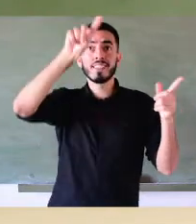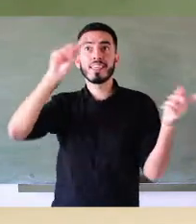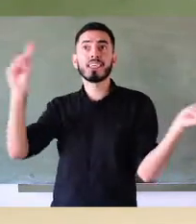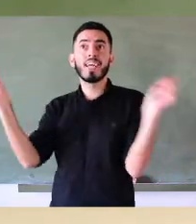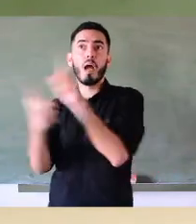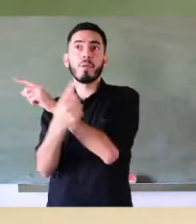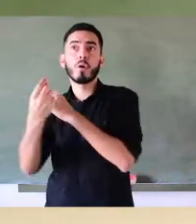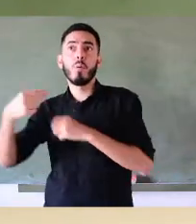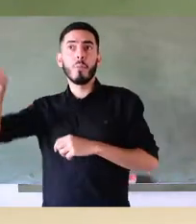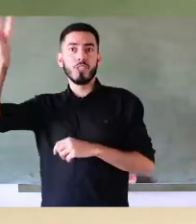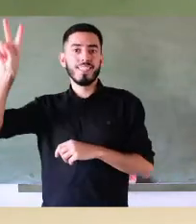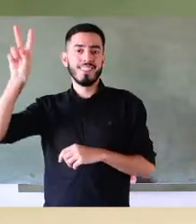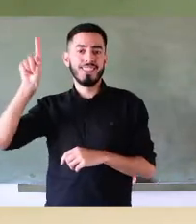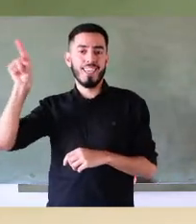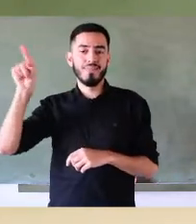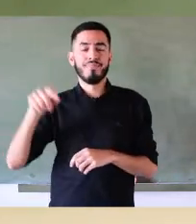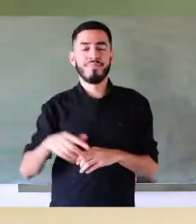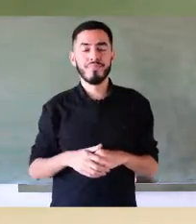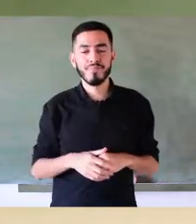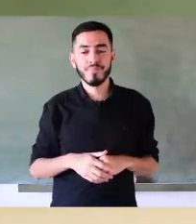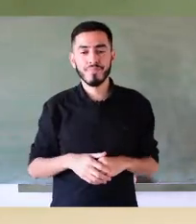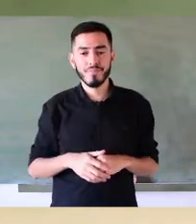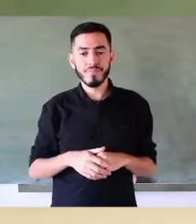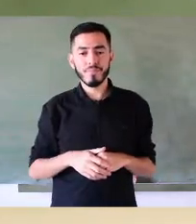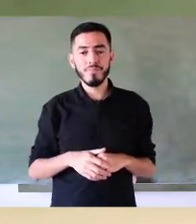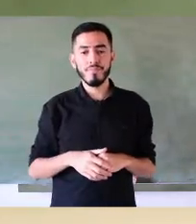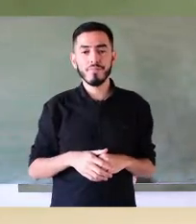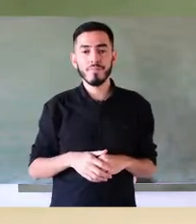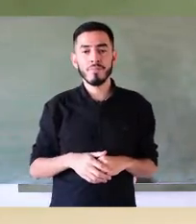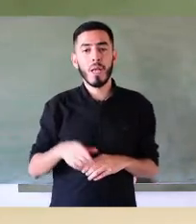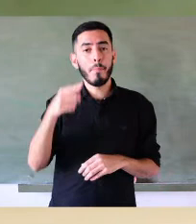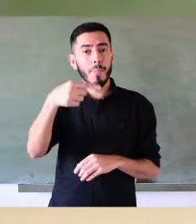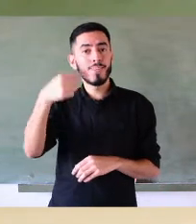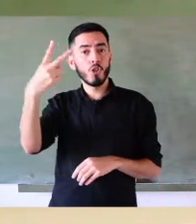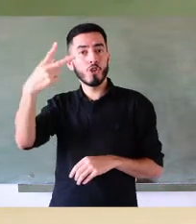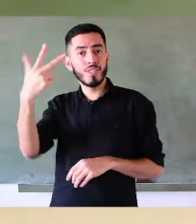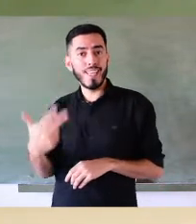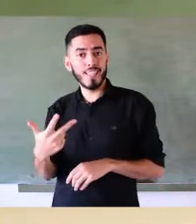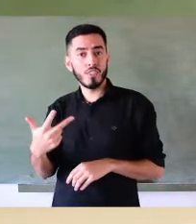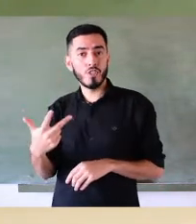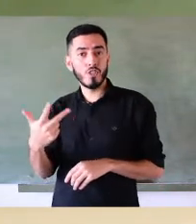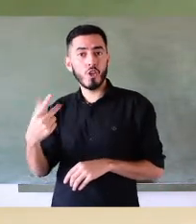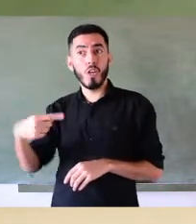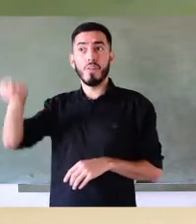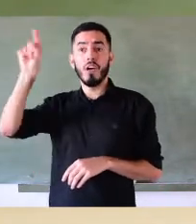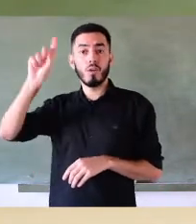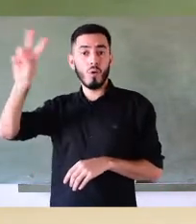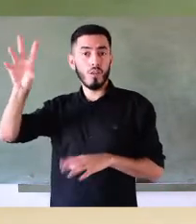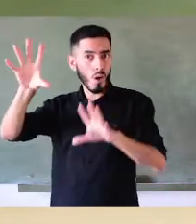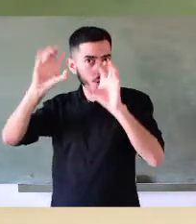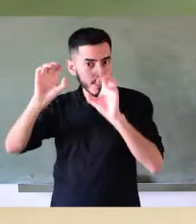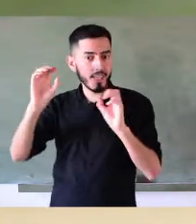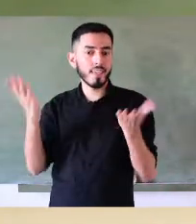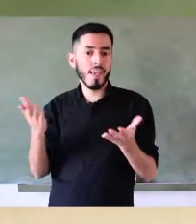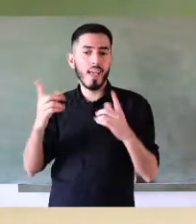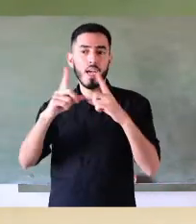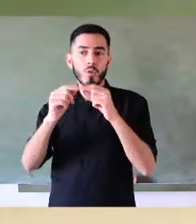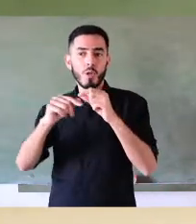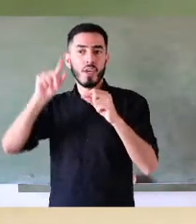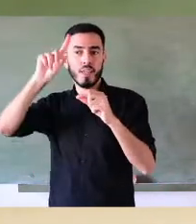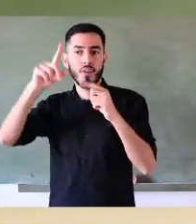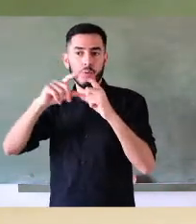uniforme. Ahora bien, menos 2 tercios elevado al cuadrado, recuerden que elevamos al cuadrado tanto numerador,